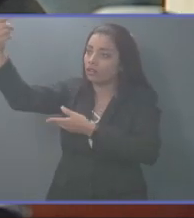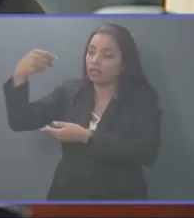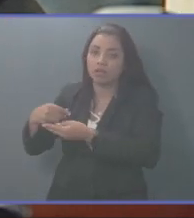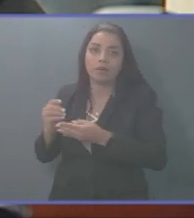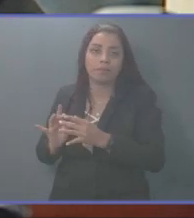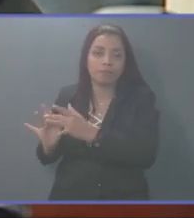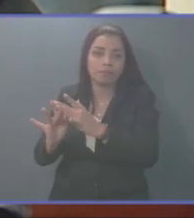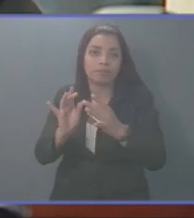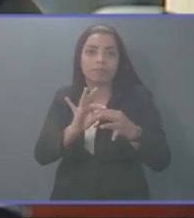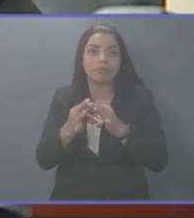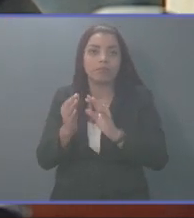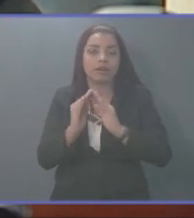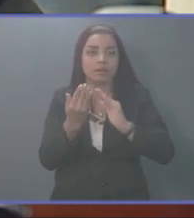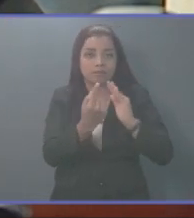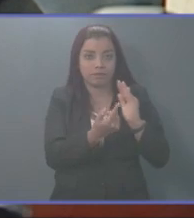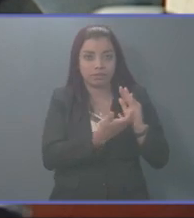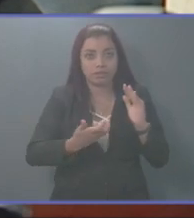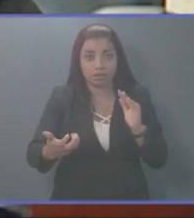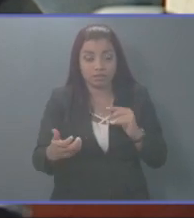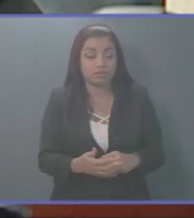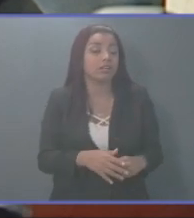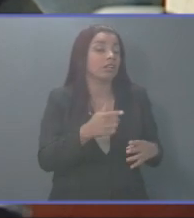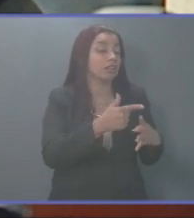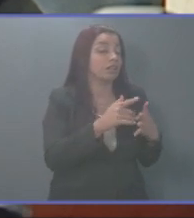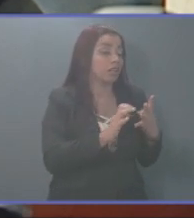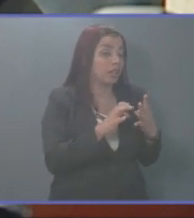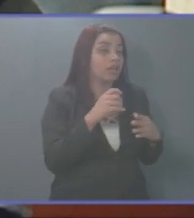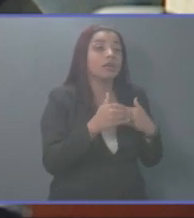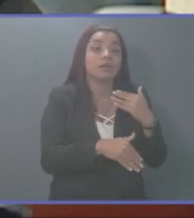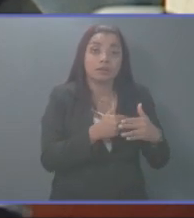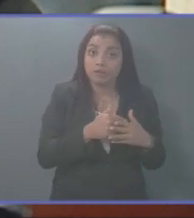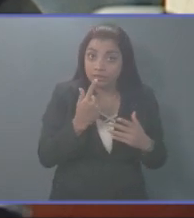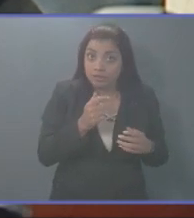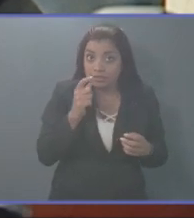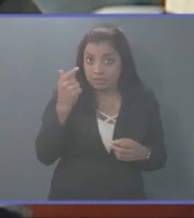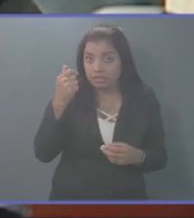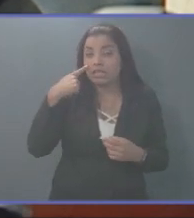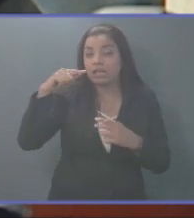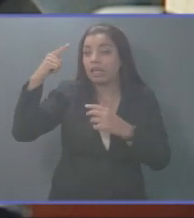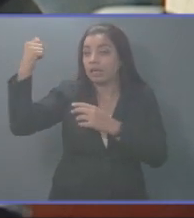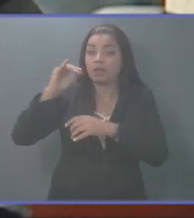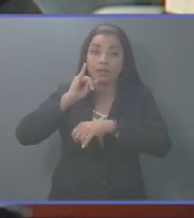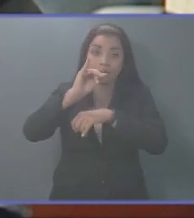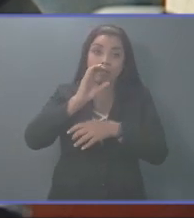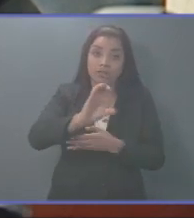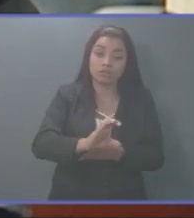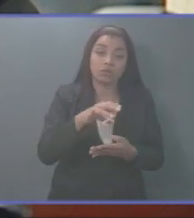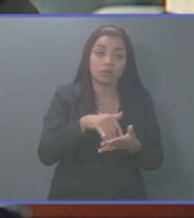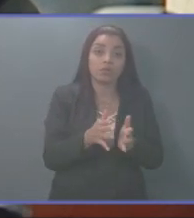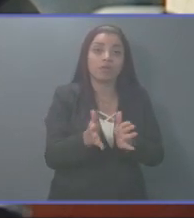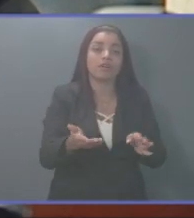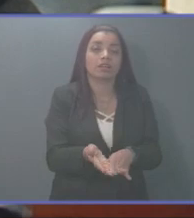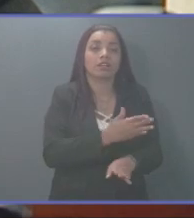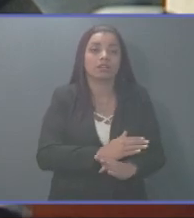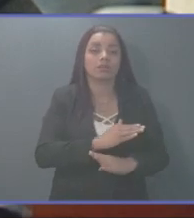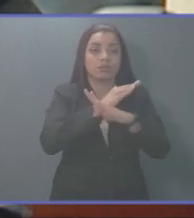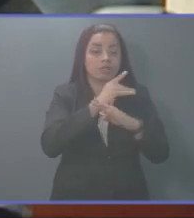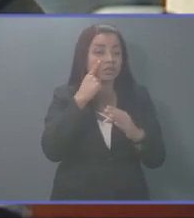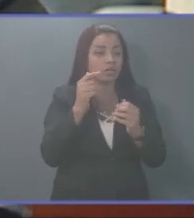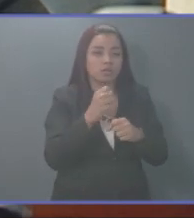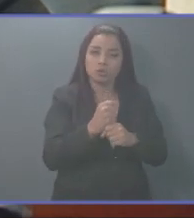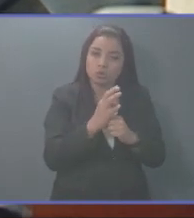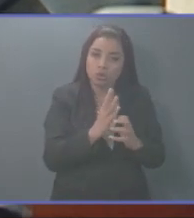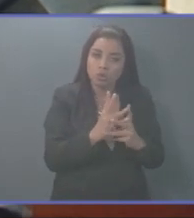de organismos humanitarios y de desarrollo. E. Diseñar las bases y criterios de la inversión pública en materia de prevención, atención, protección y soluciones duraderas.